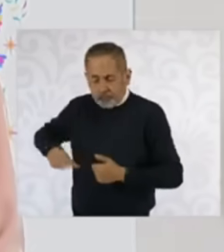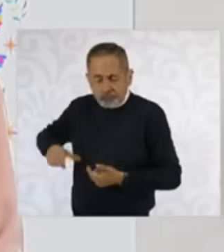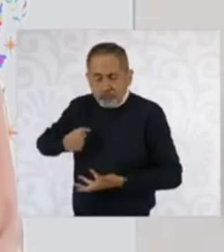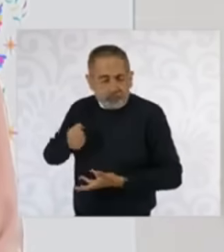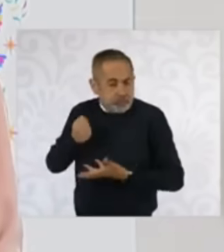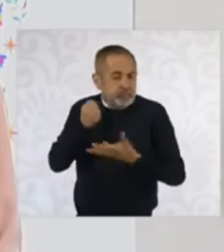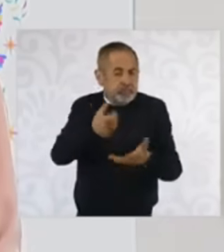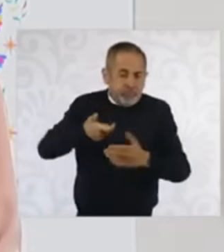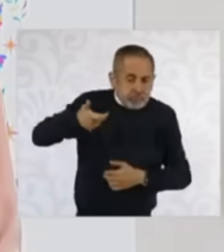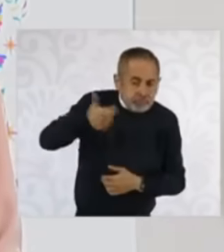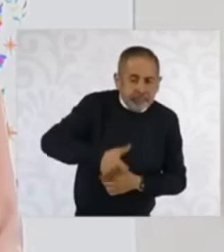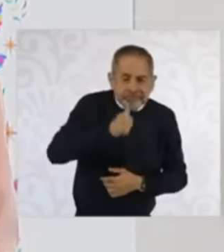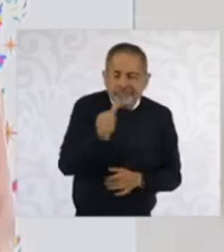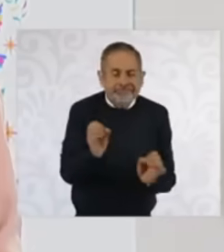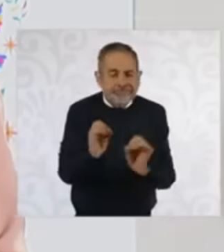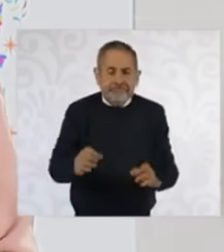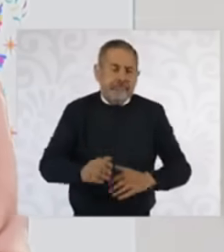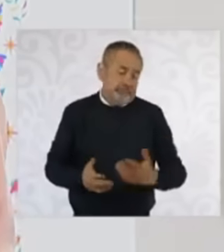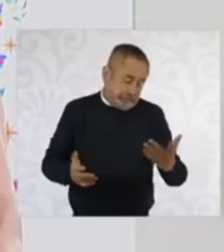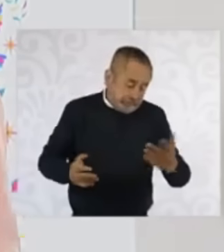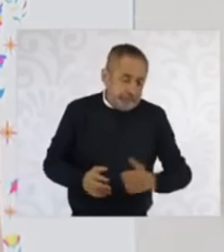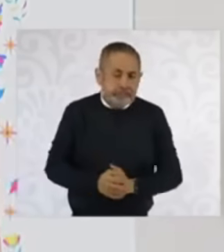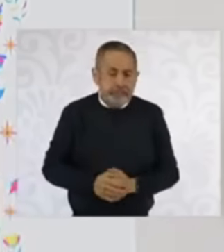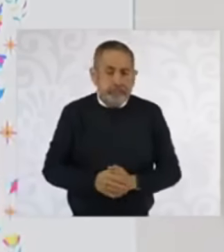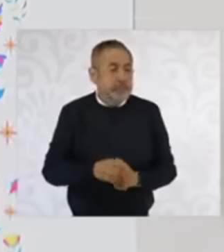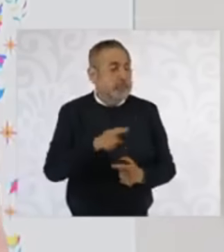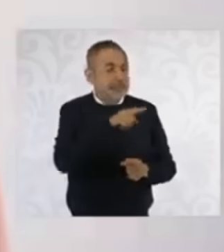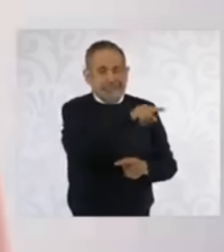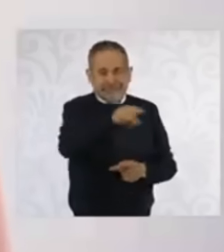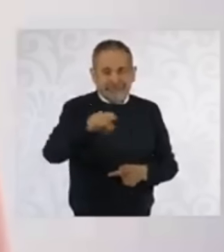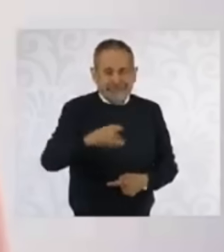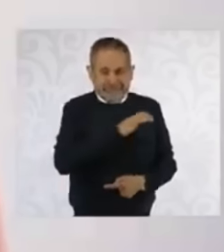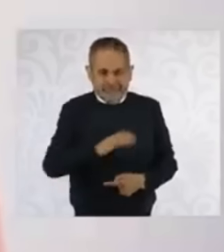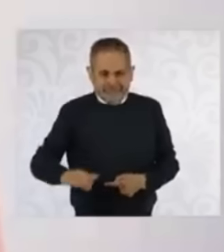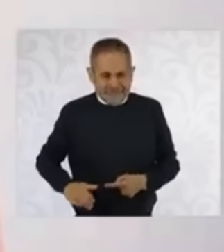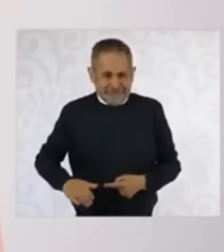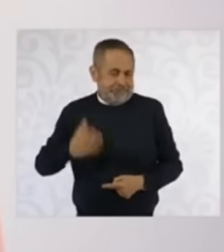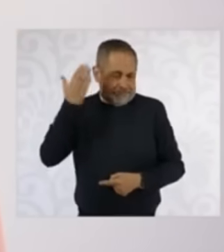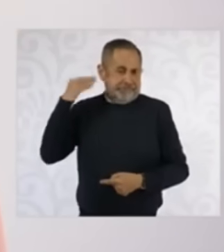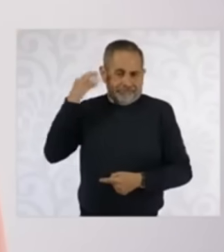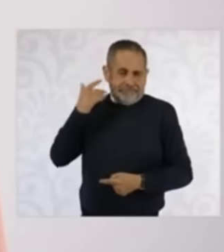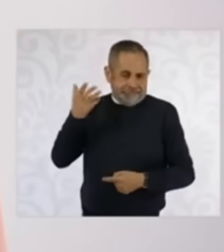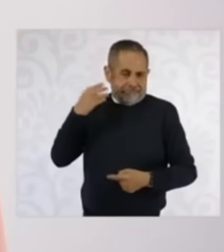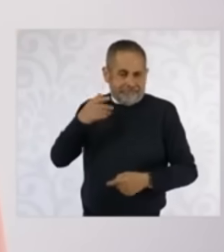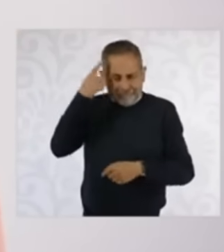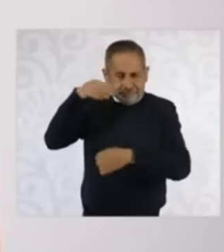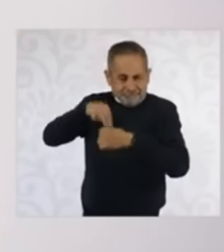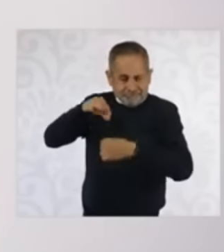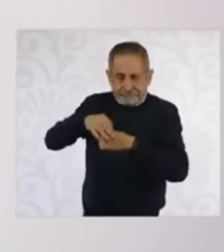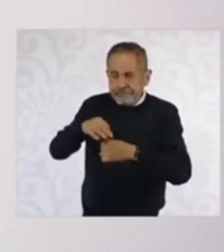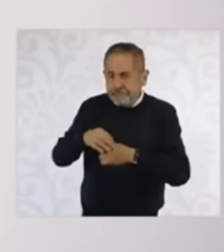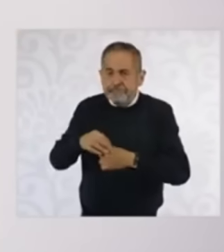público no hay financiamiento a los candidatos candidatas